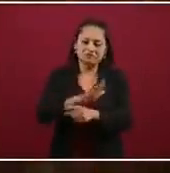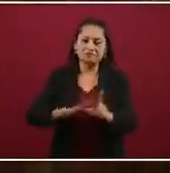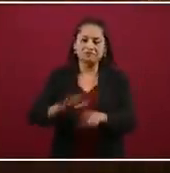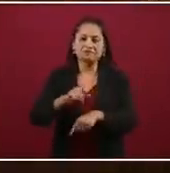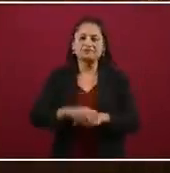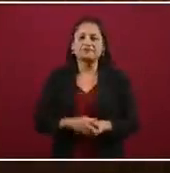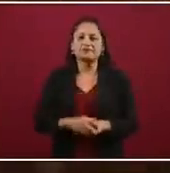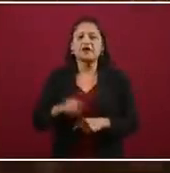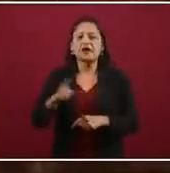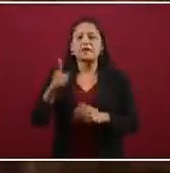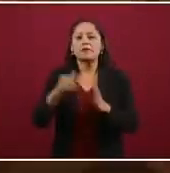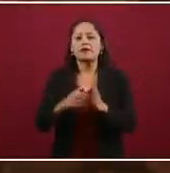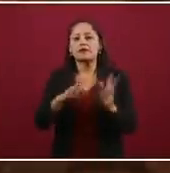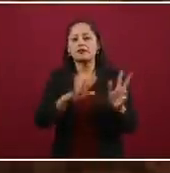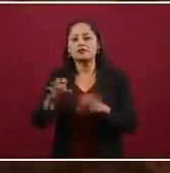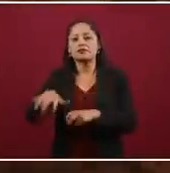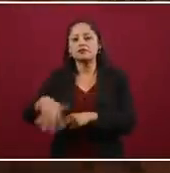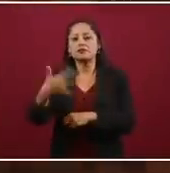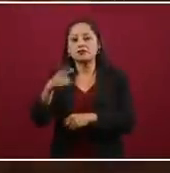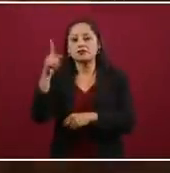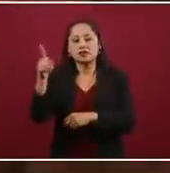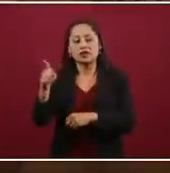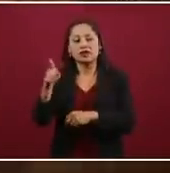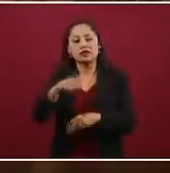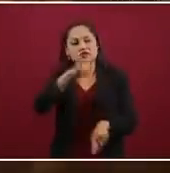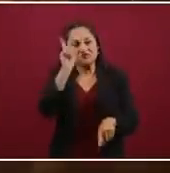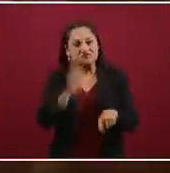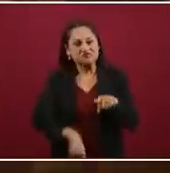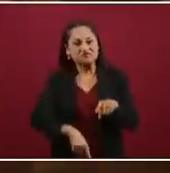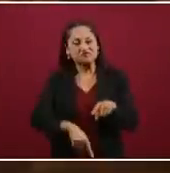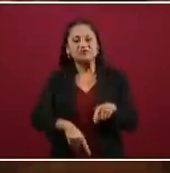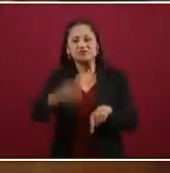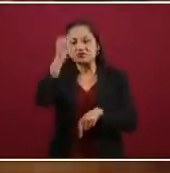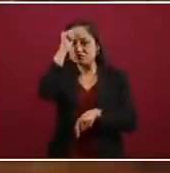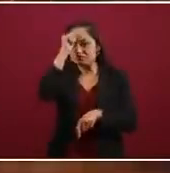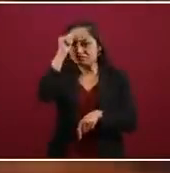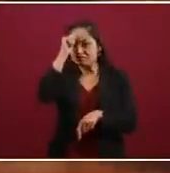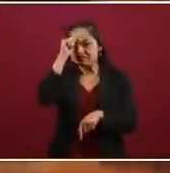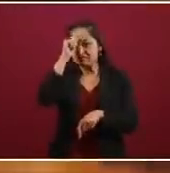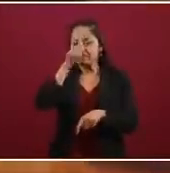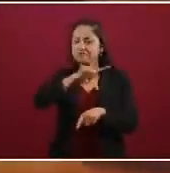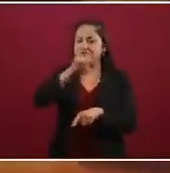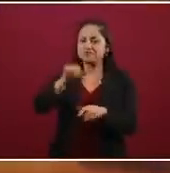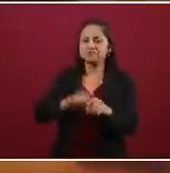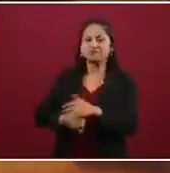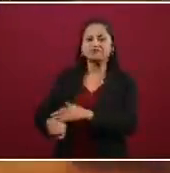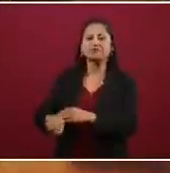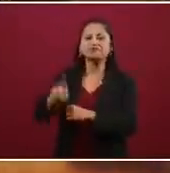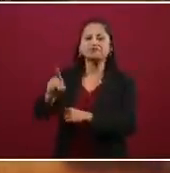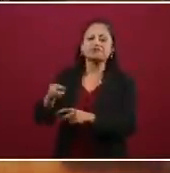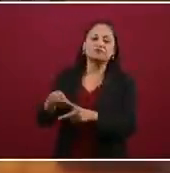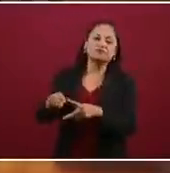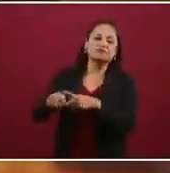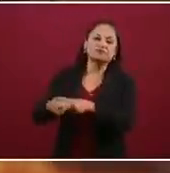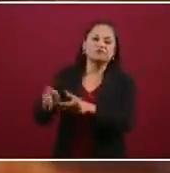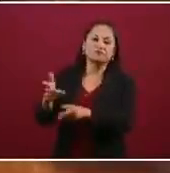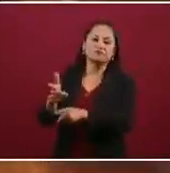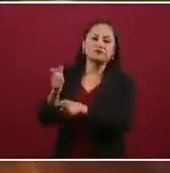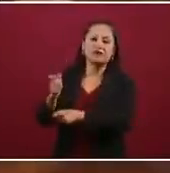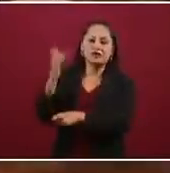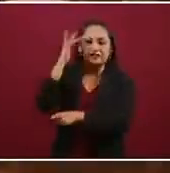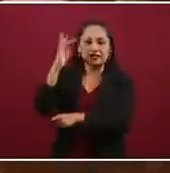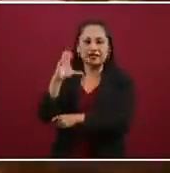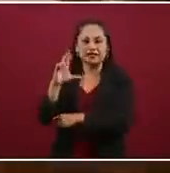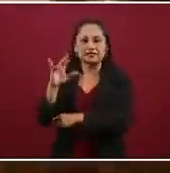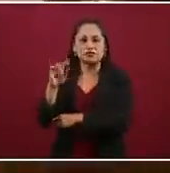1815. Tras largo cautiverio en que fue degradado de su condición sacerdotal, fue fusilado en el pueblo de San Cristóbal, Ecatepec.